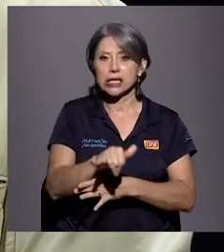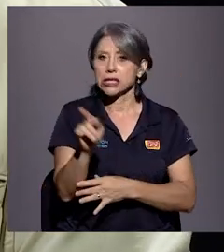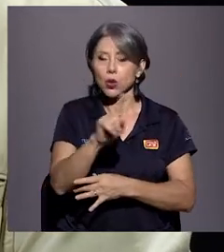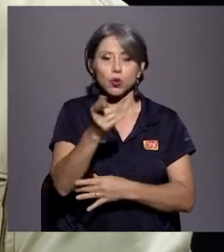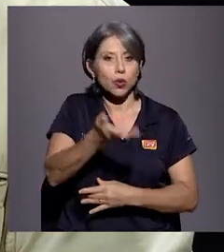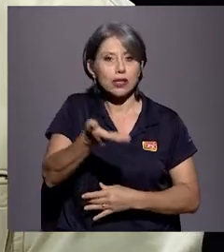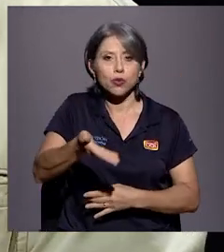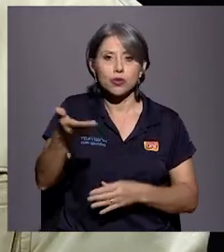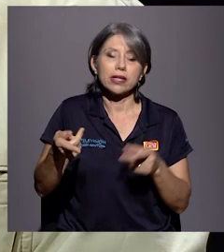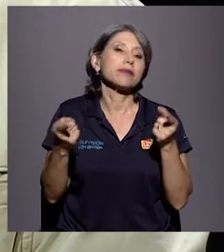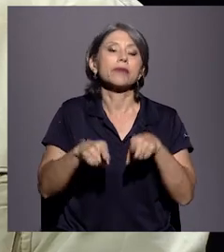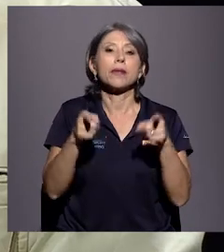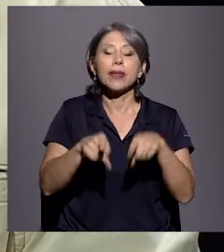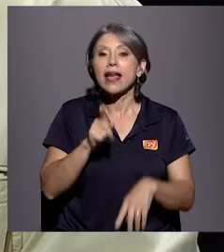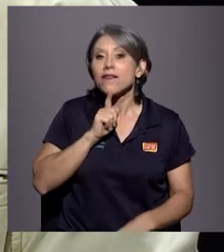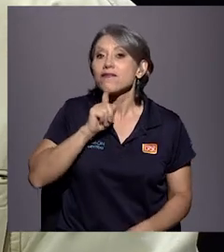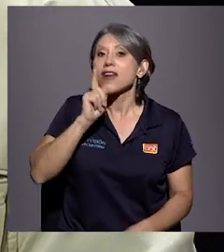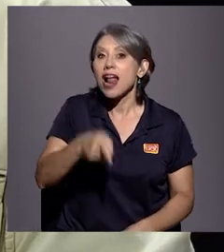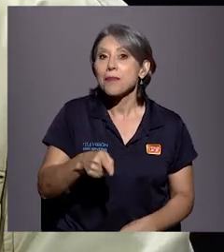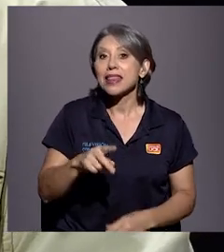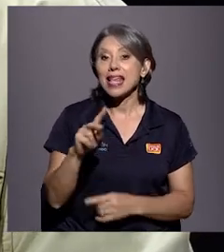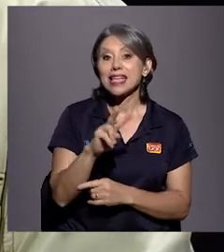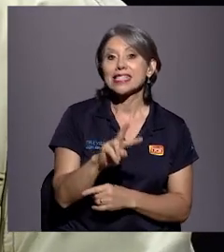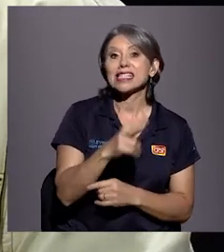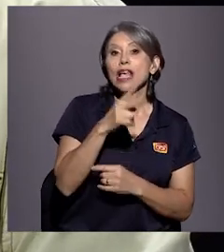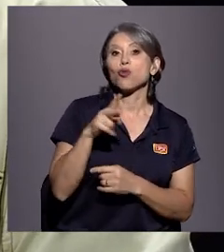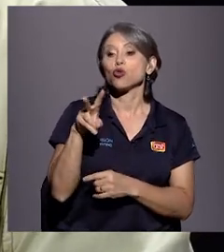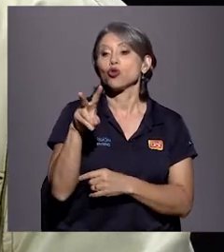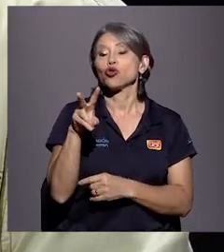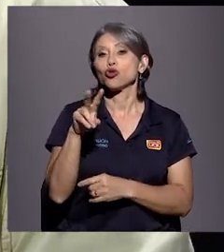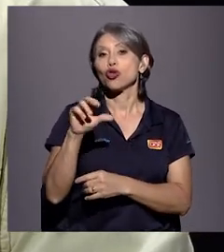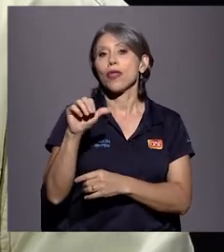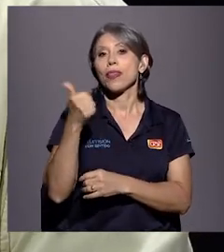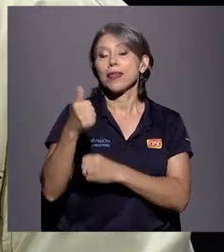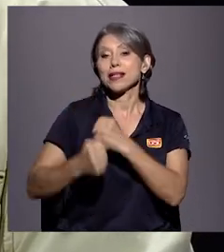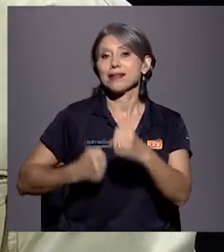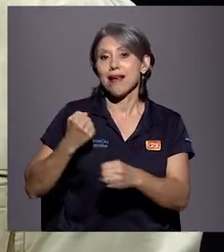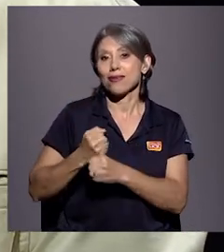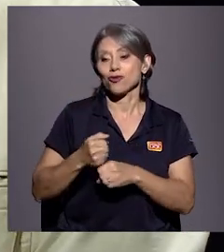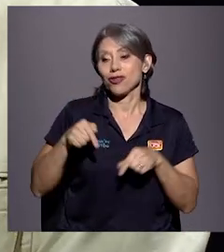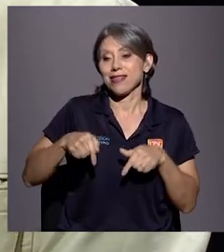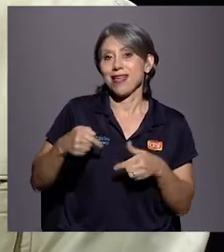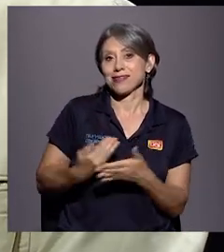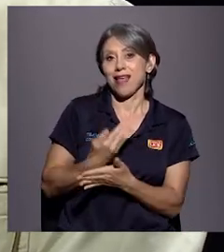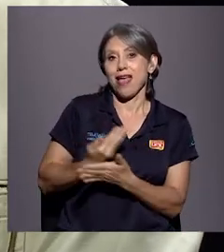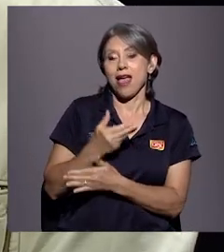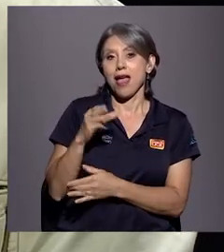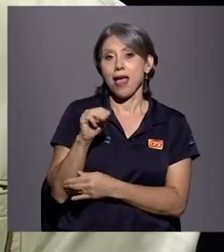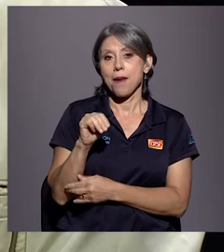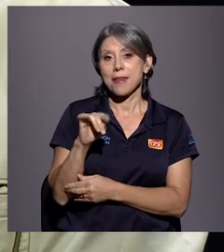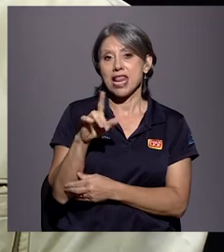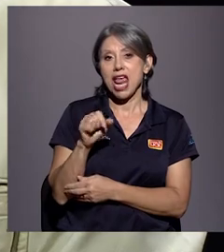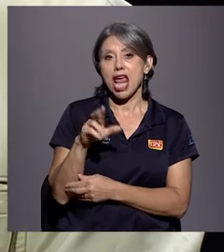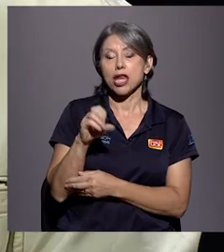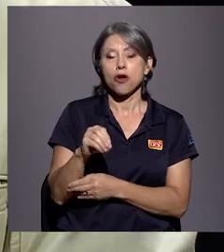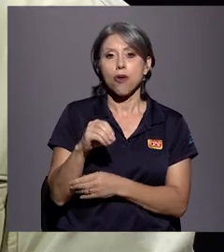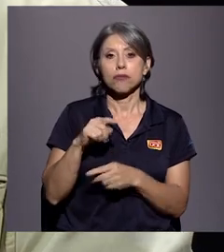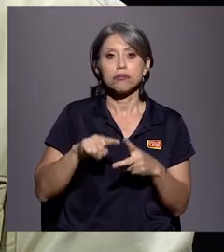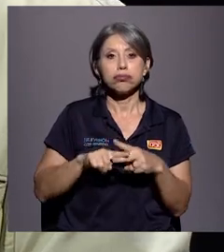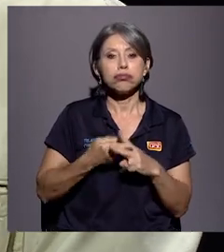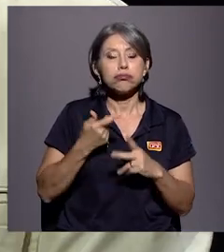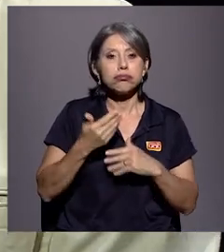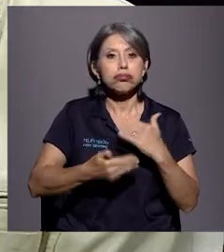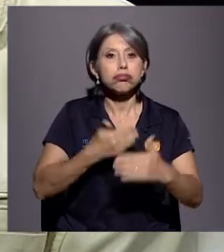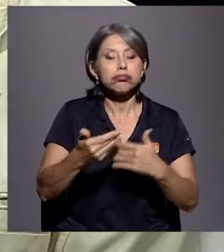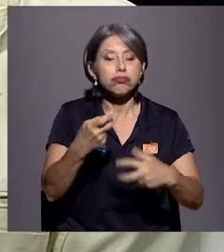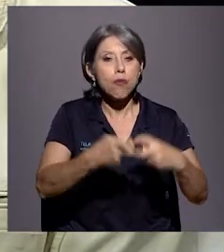así. Y realmente, la segunda década del milenio es una década que está llena de problemas en el